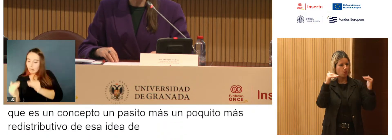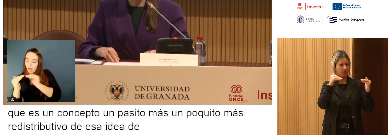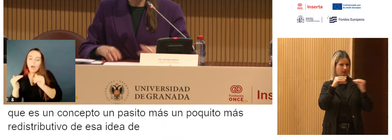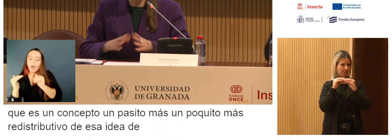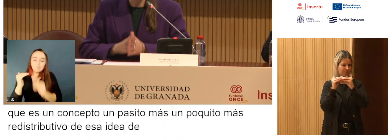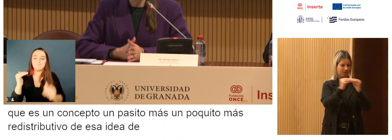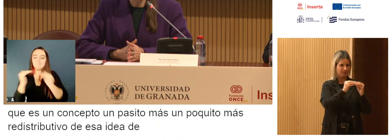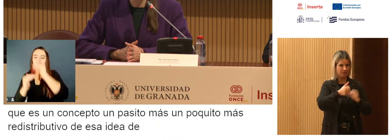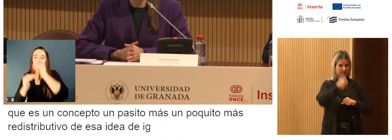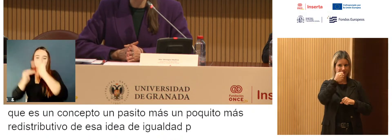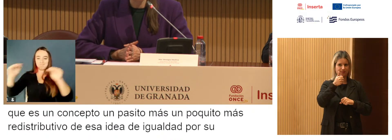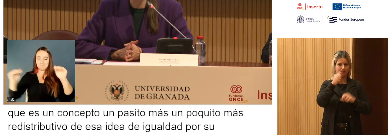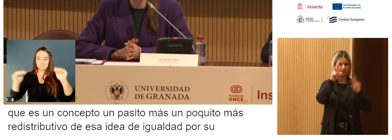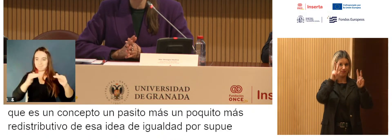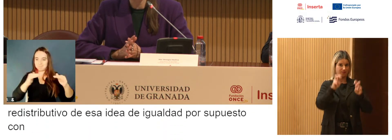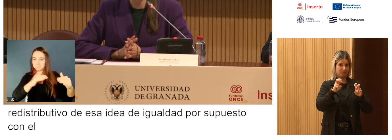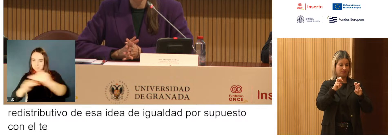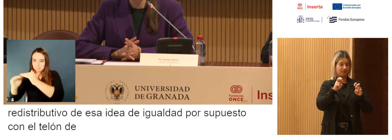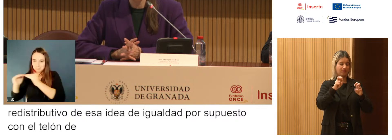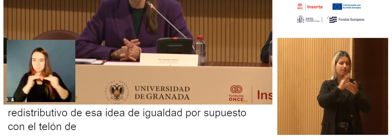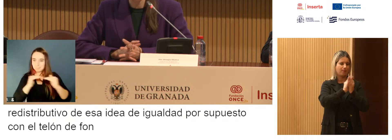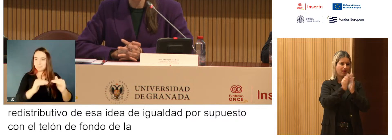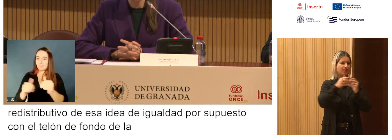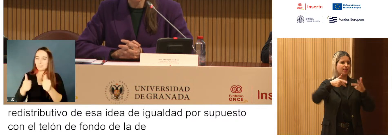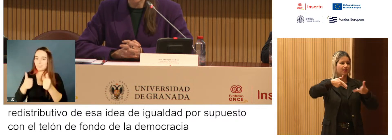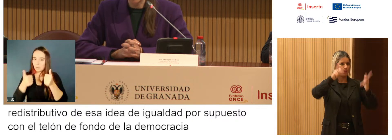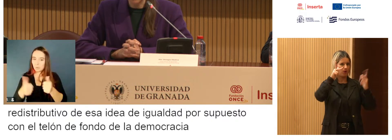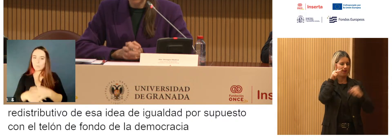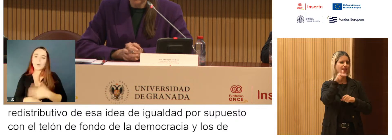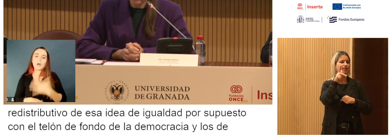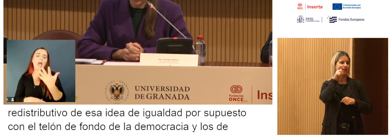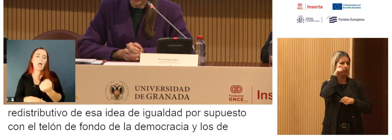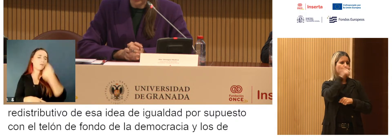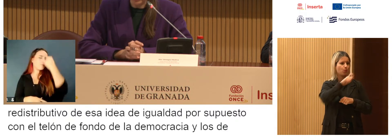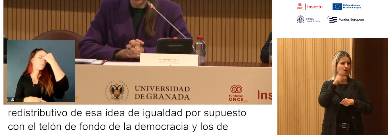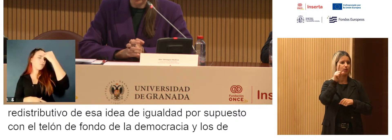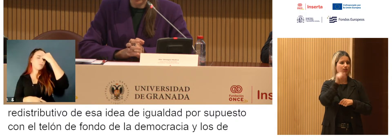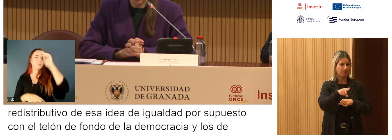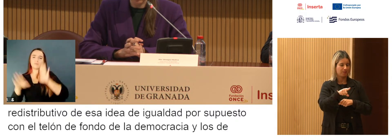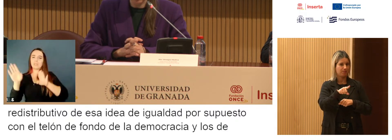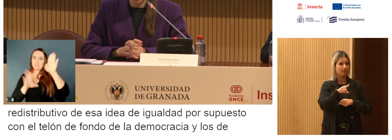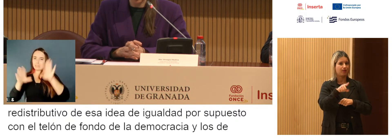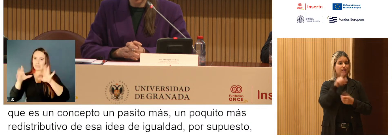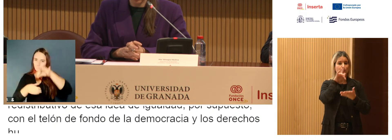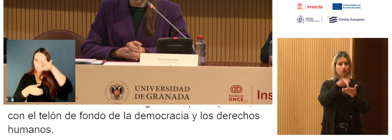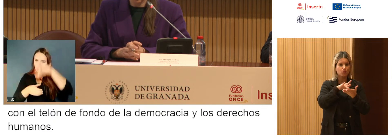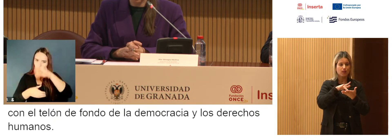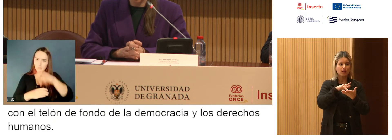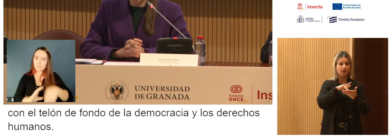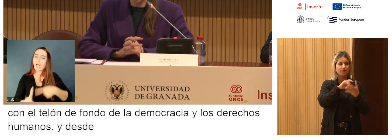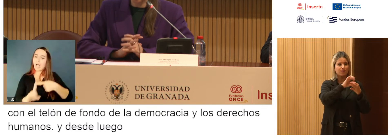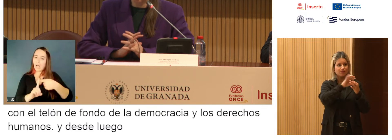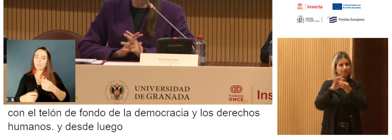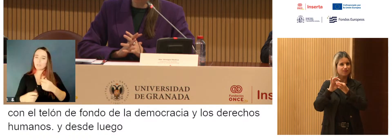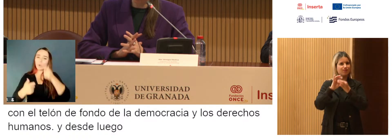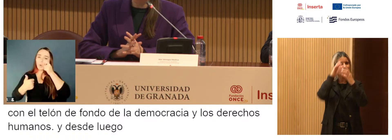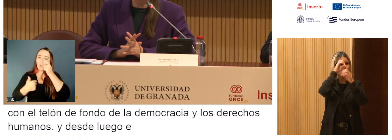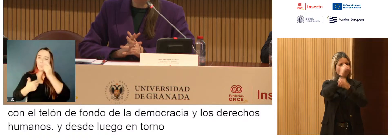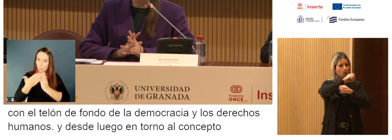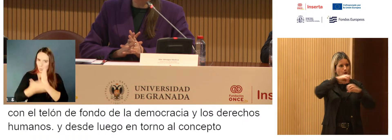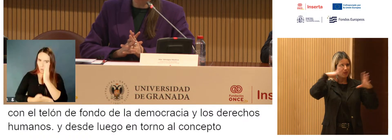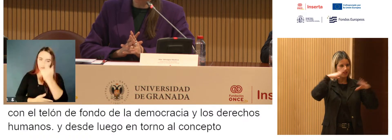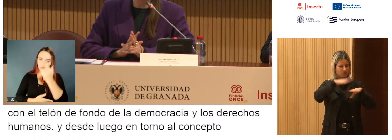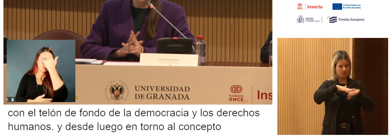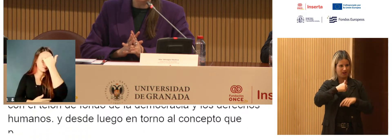Por supuesto, con el telón de fondo de la democracia y los derechos humanos y, desde luego, en torno al concepto que para mí